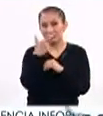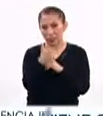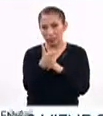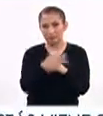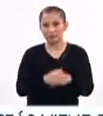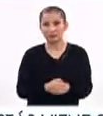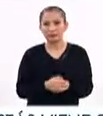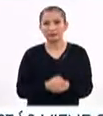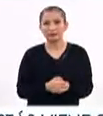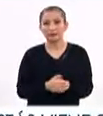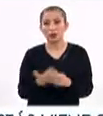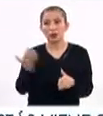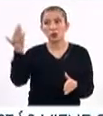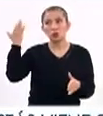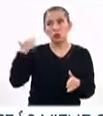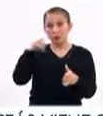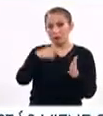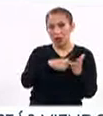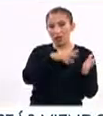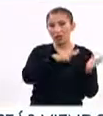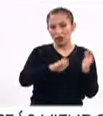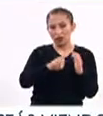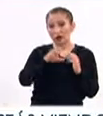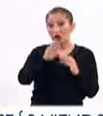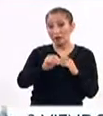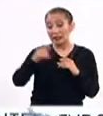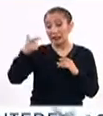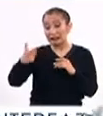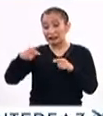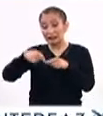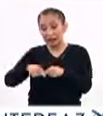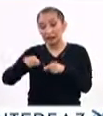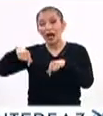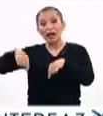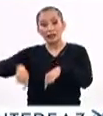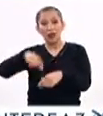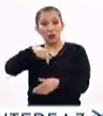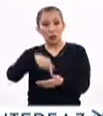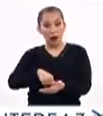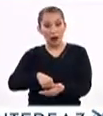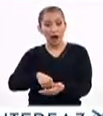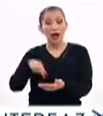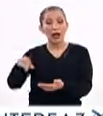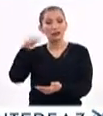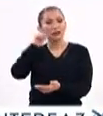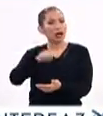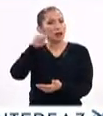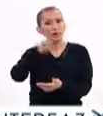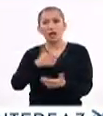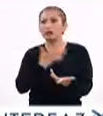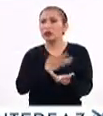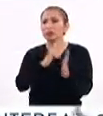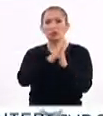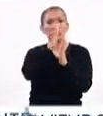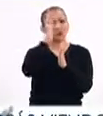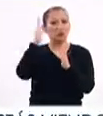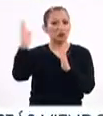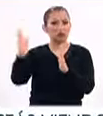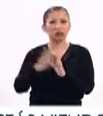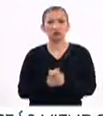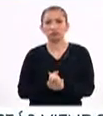1987. Y desde 1997 estamos aquí. Y siempre tenemos la